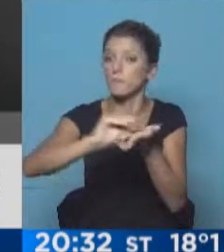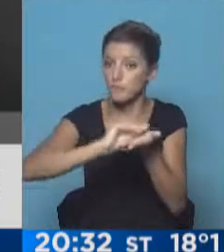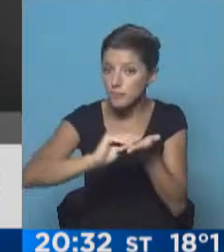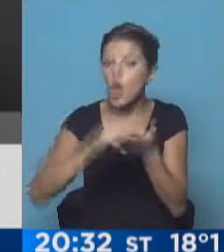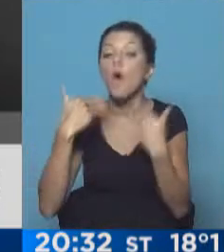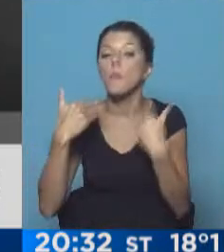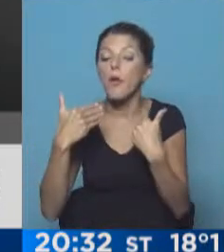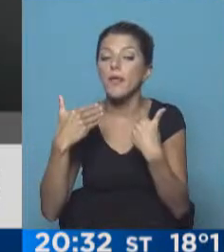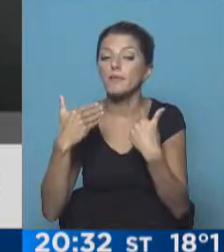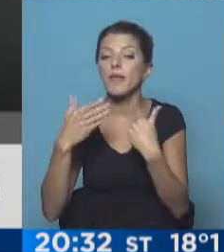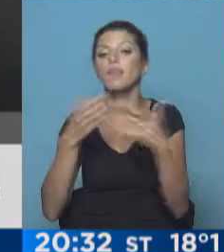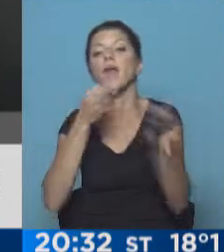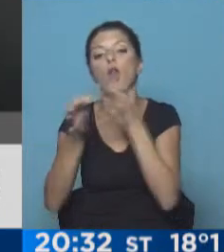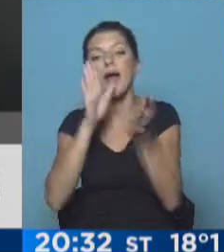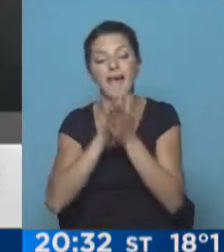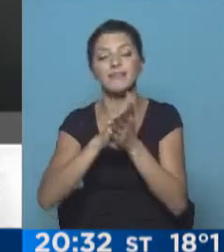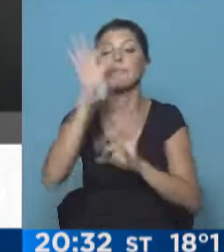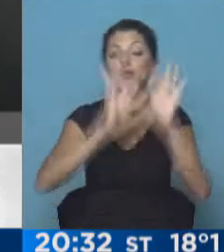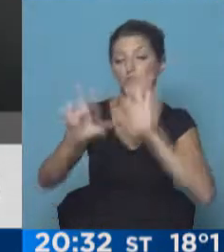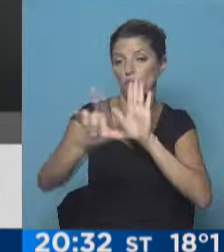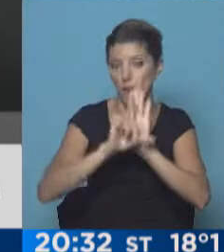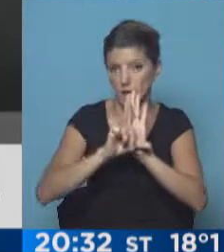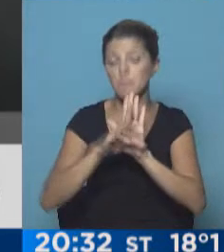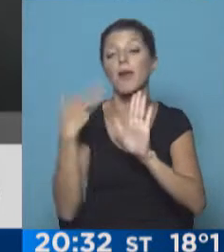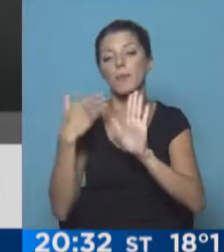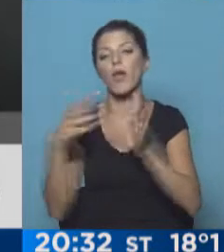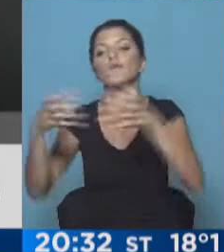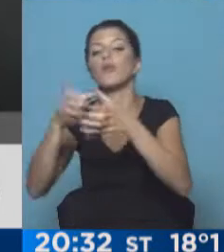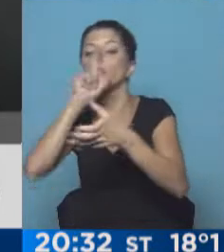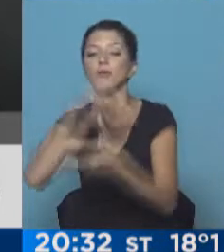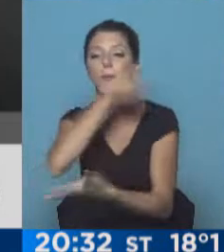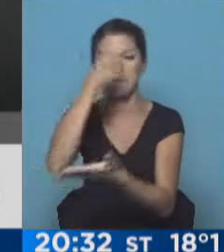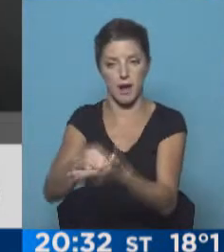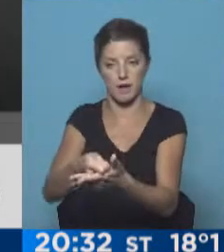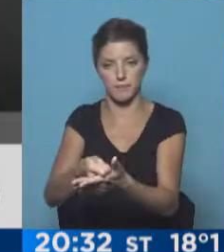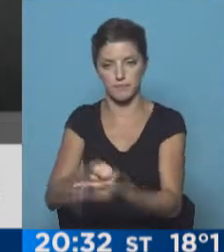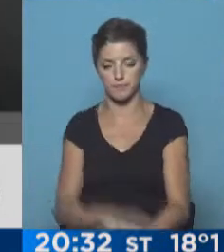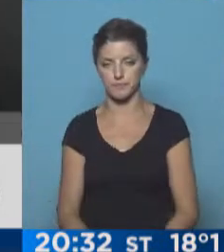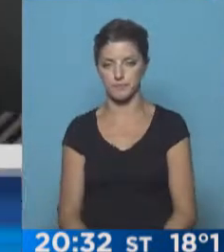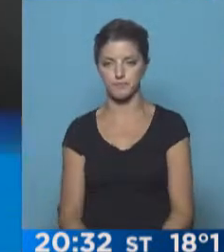se trate este proyecto de ley que habilita el pago a los holdouts.